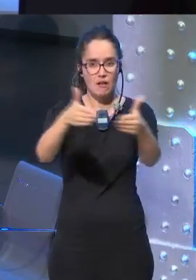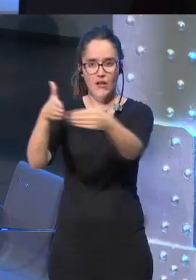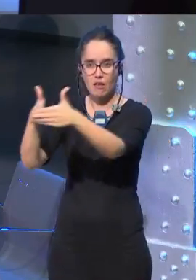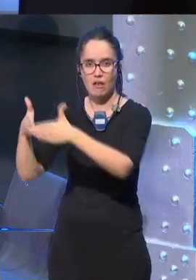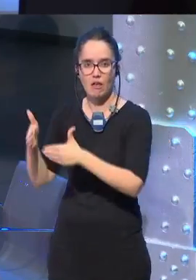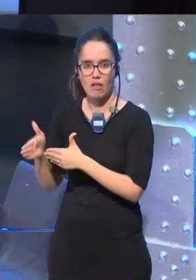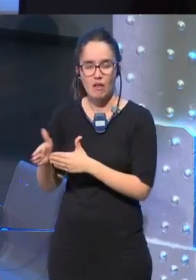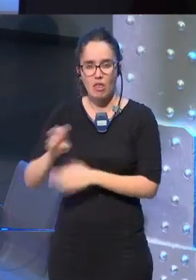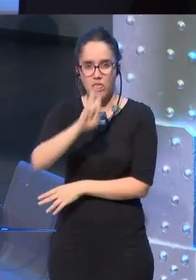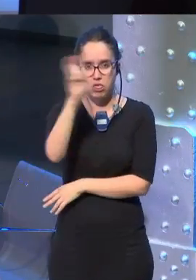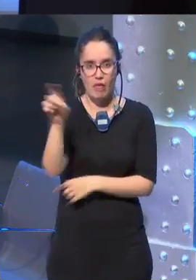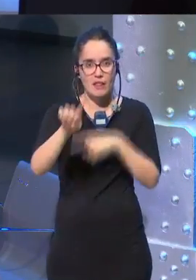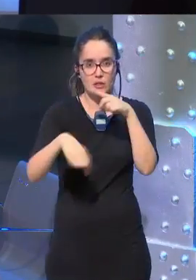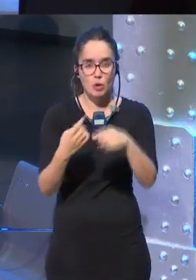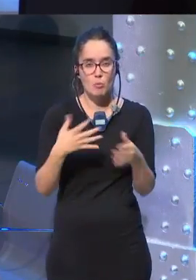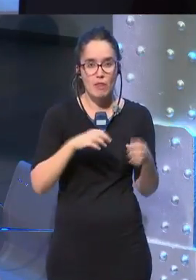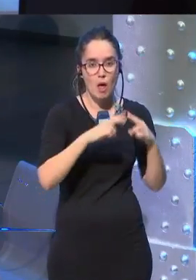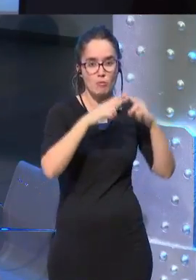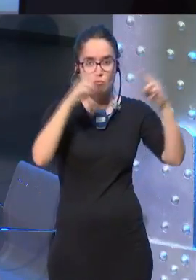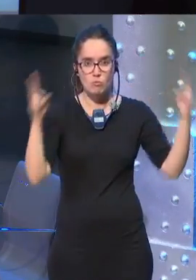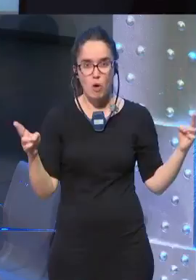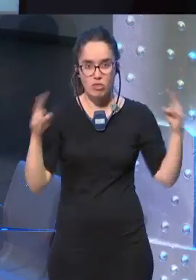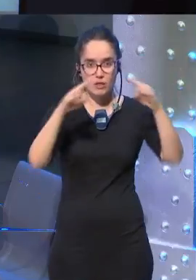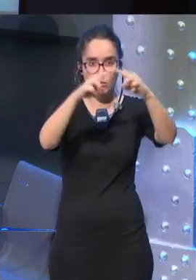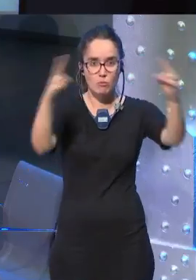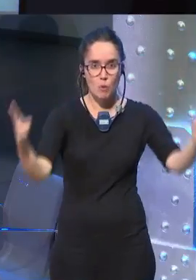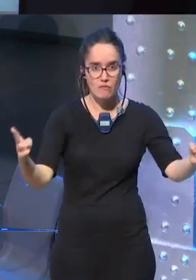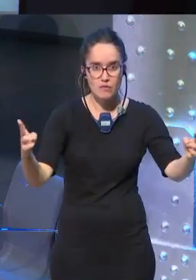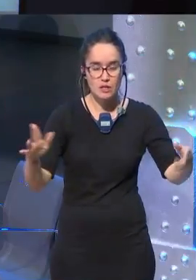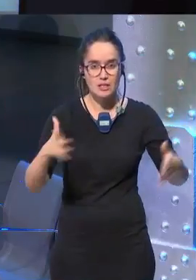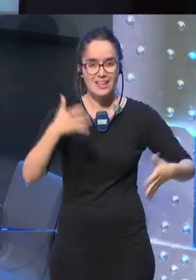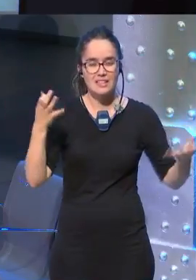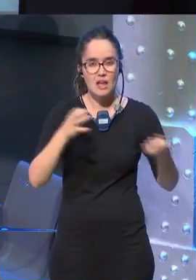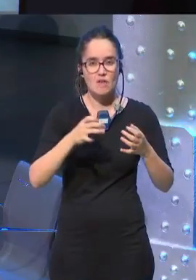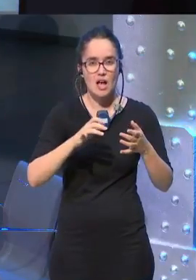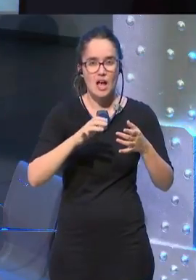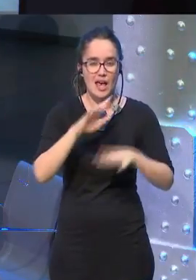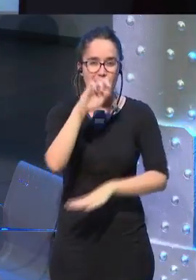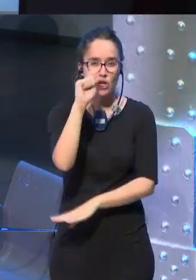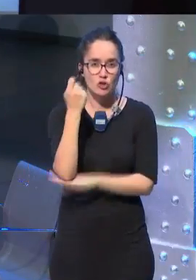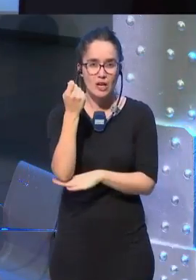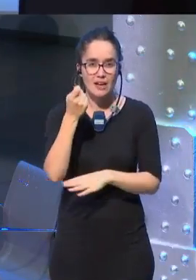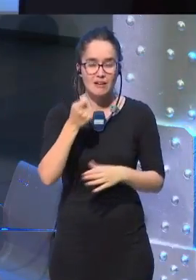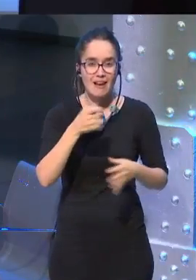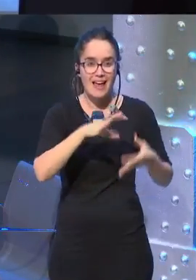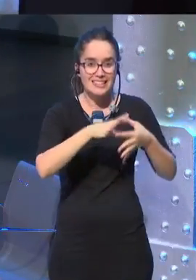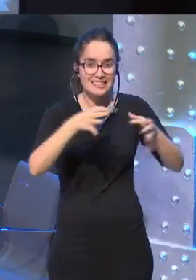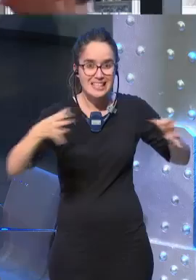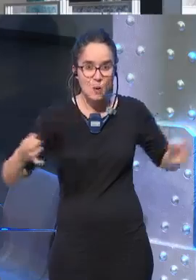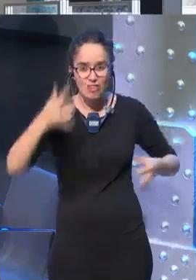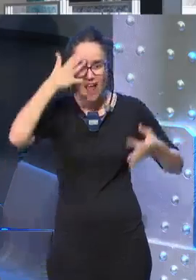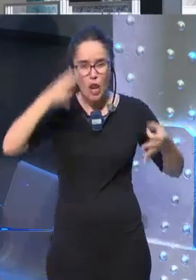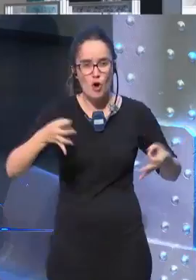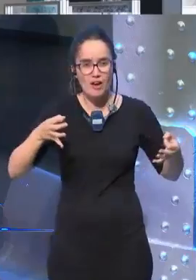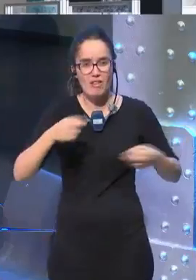etcétera. Después se pueden tender puentes entre estas estructuras, así que hay que encontrar la secuencia lógica de construcción